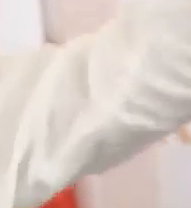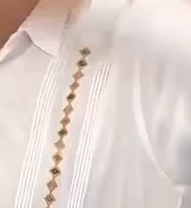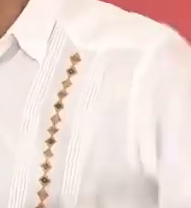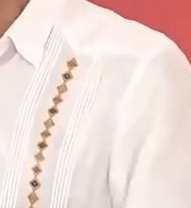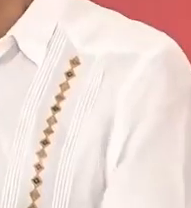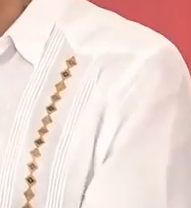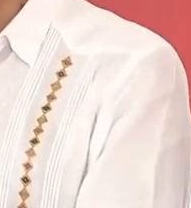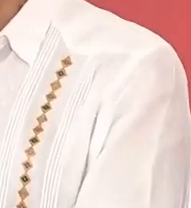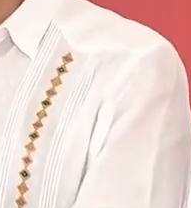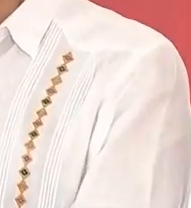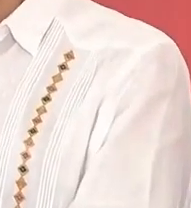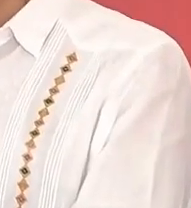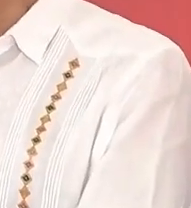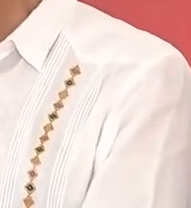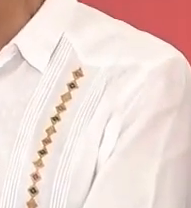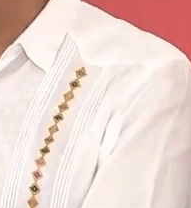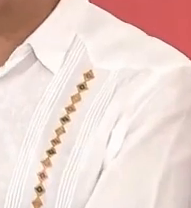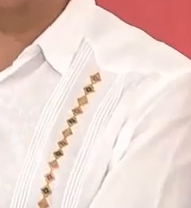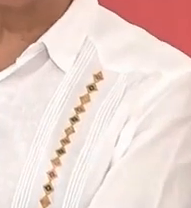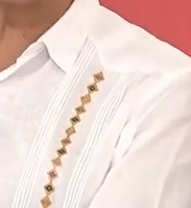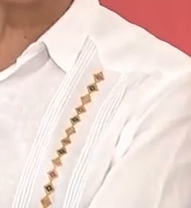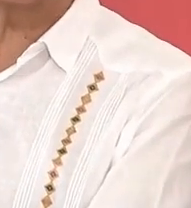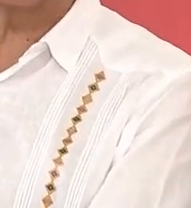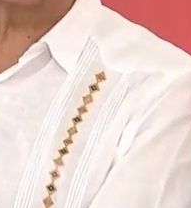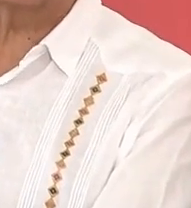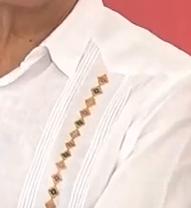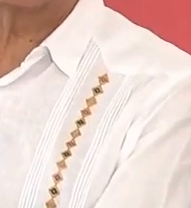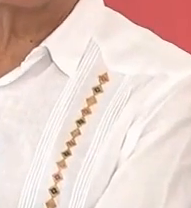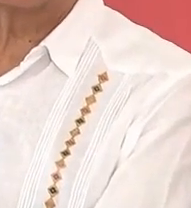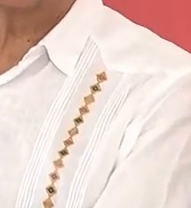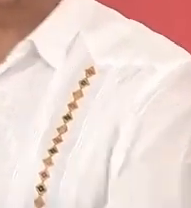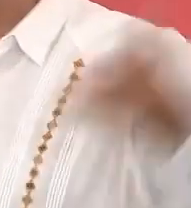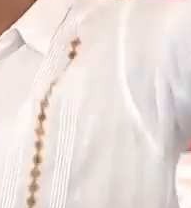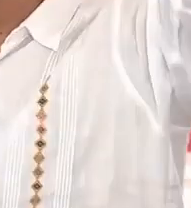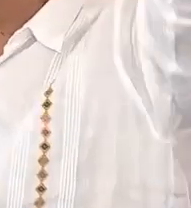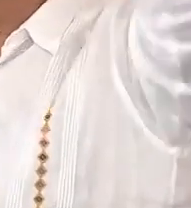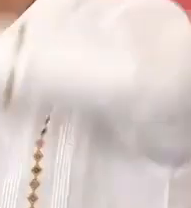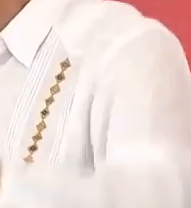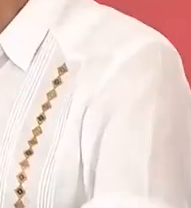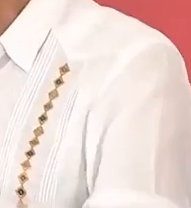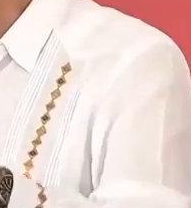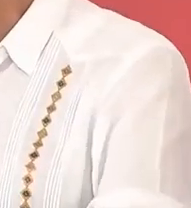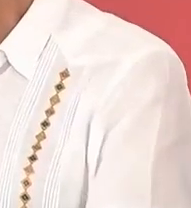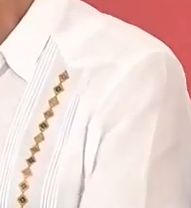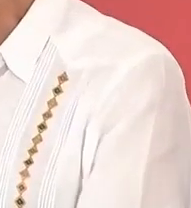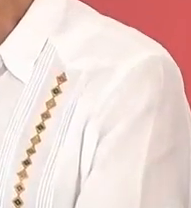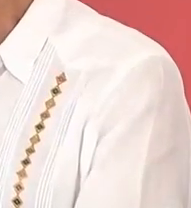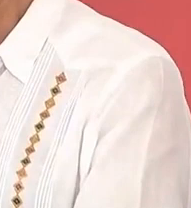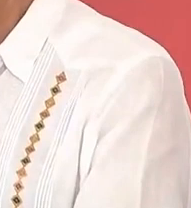sino después, ya cuando habían vencido a los conservadores, nos invaden los